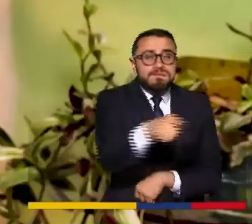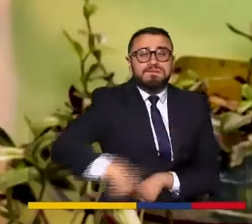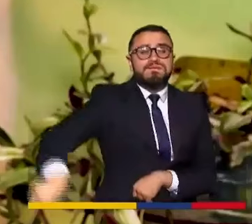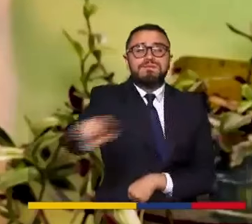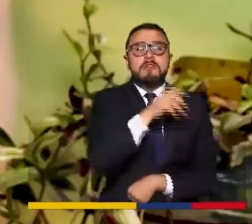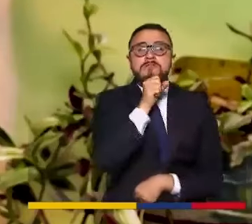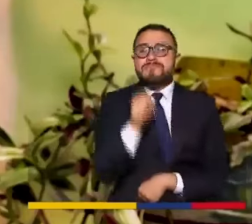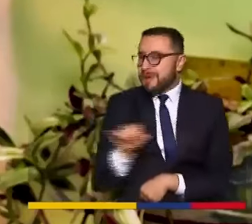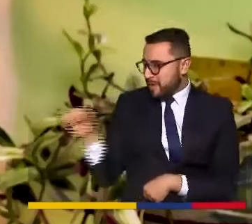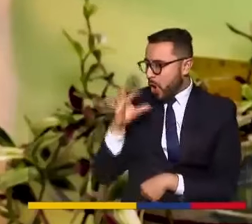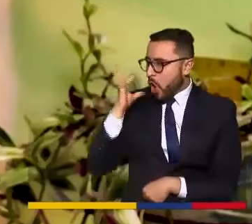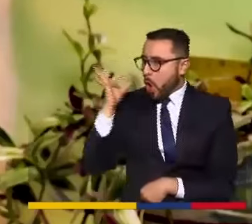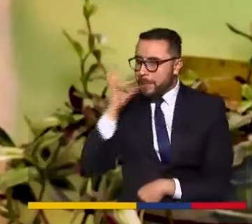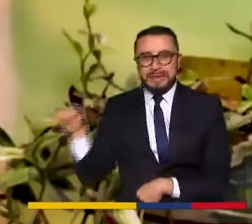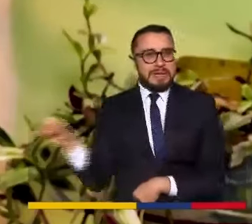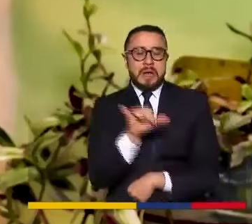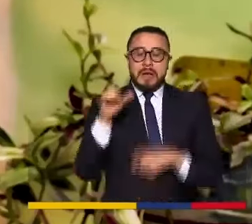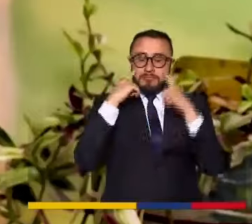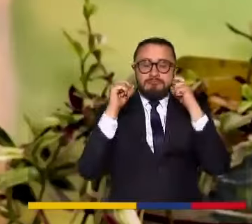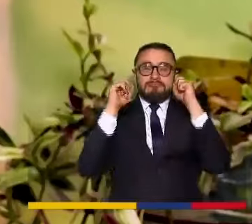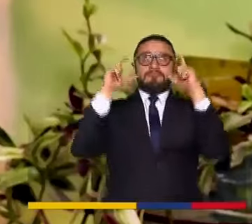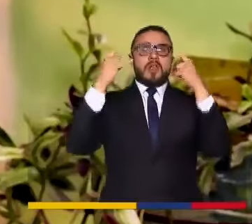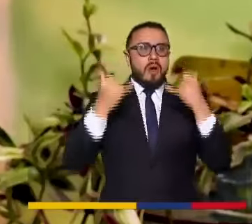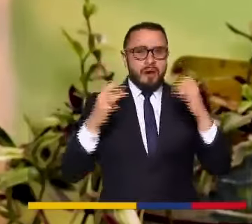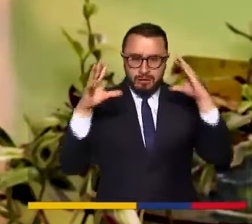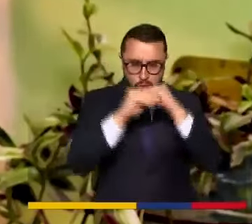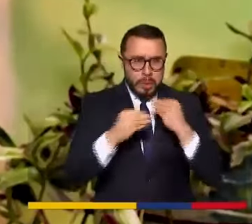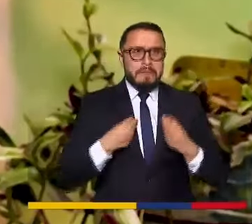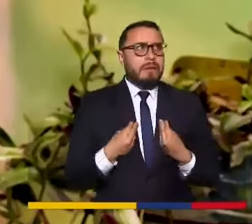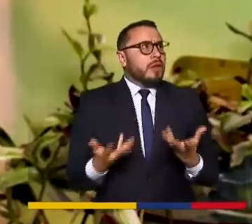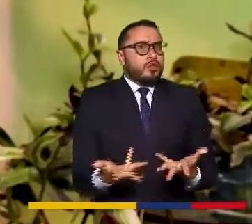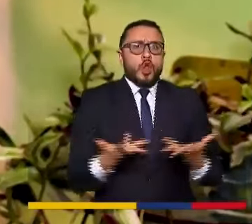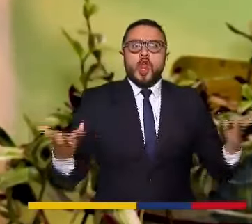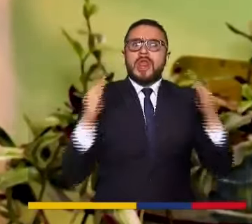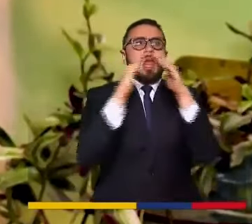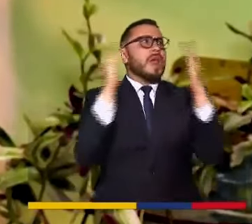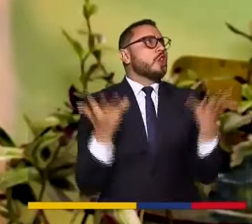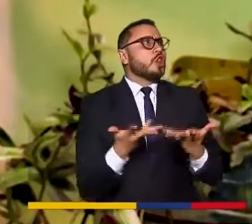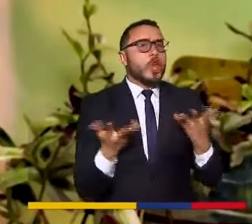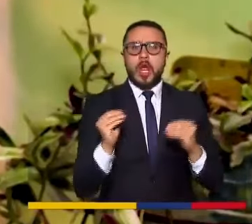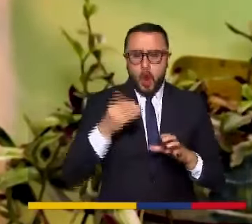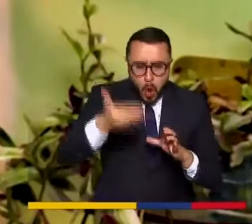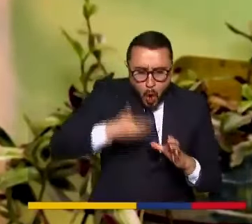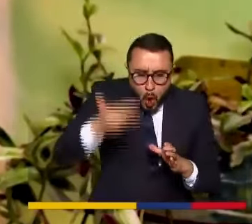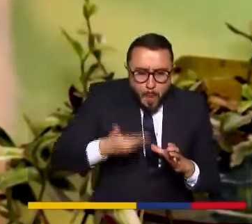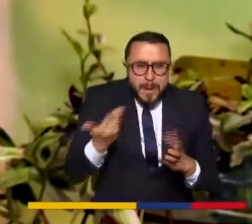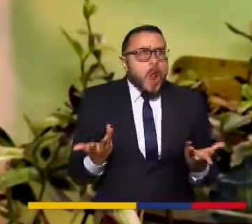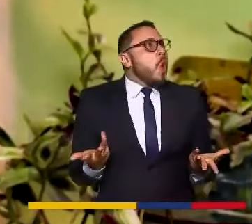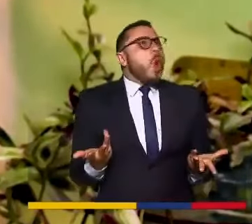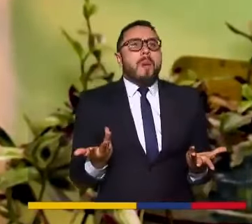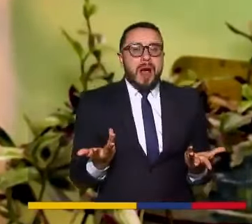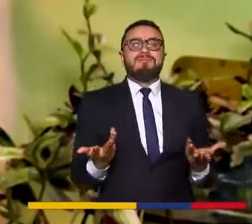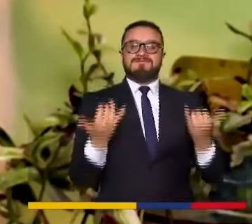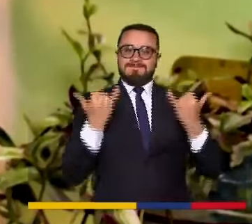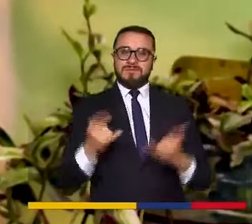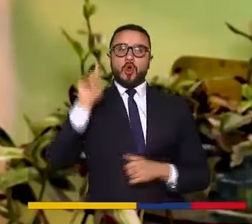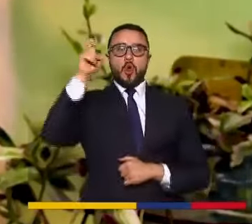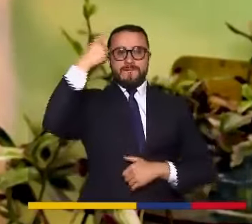noche o si van a tener algo de com en sus mesas con esta nueva ley les garantizamos una